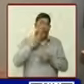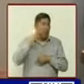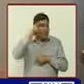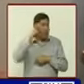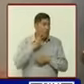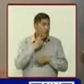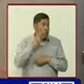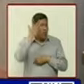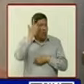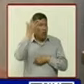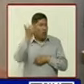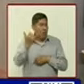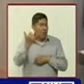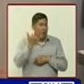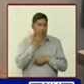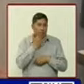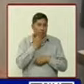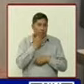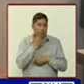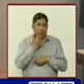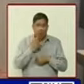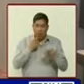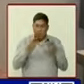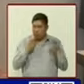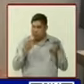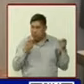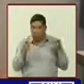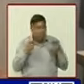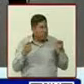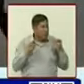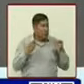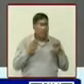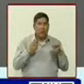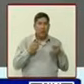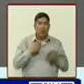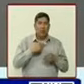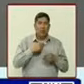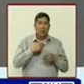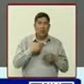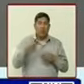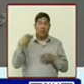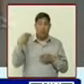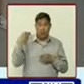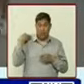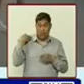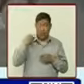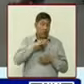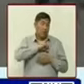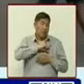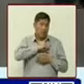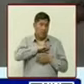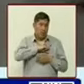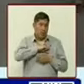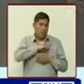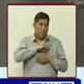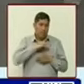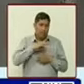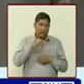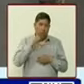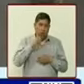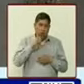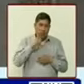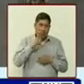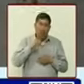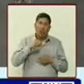violación, toda vez que a raíz de un operativo que estaba haciendo la capitana Juliana de la FELCC de la Pampa